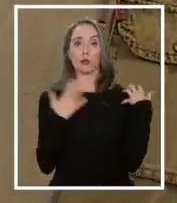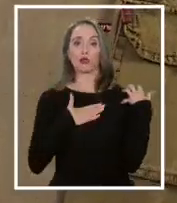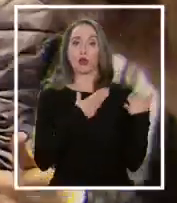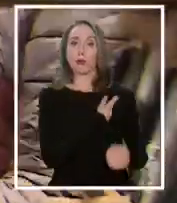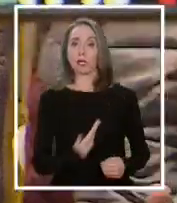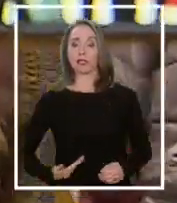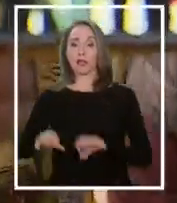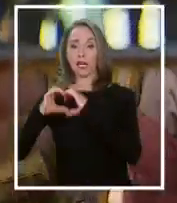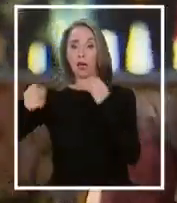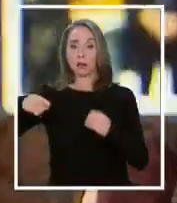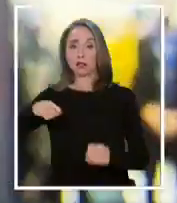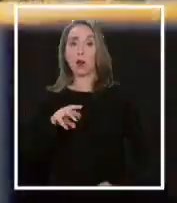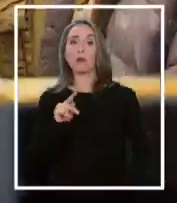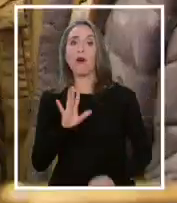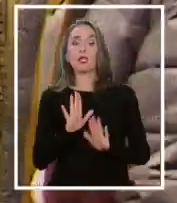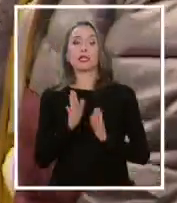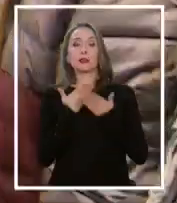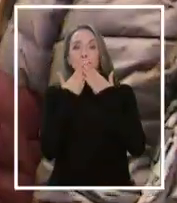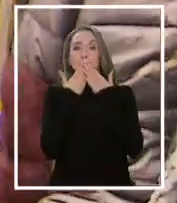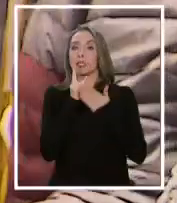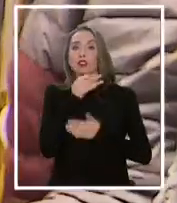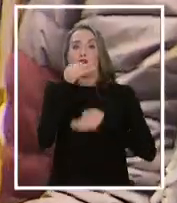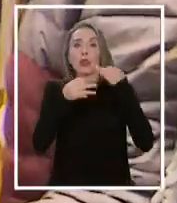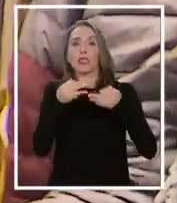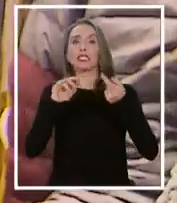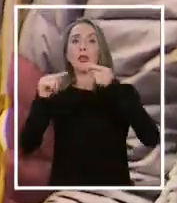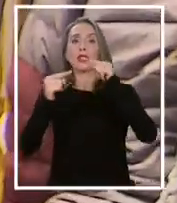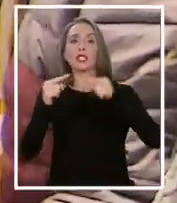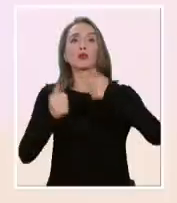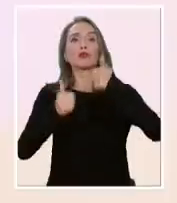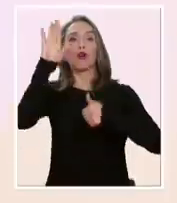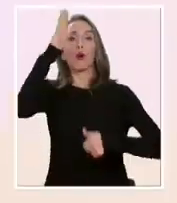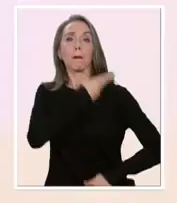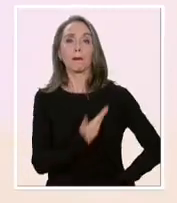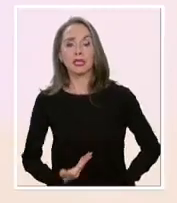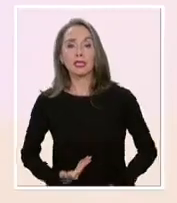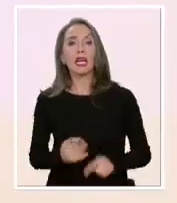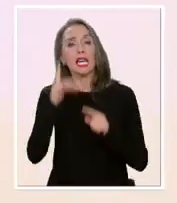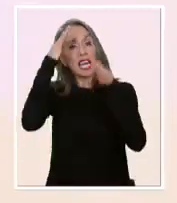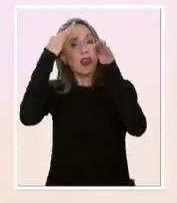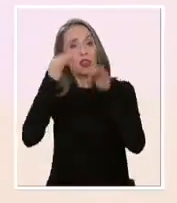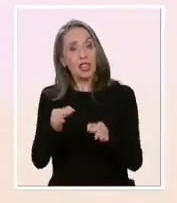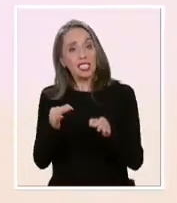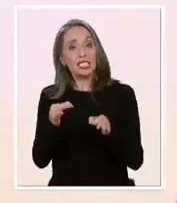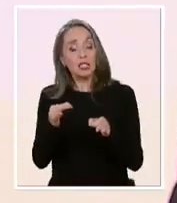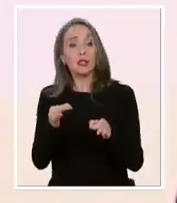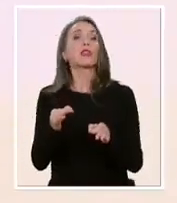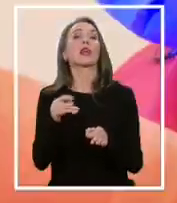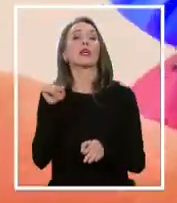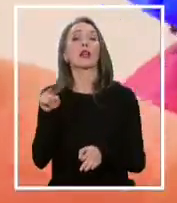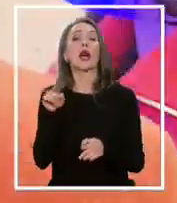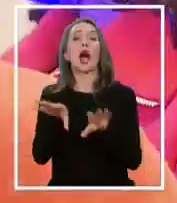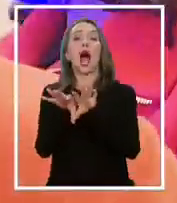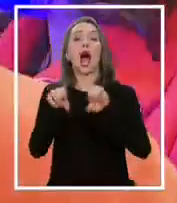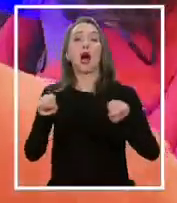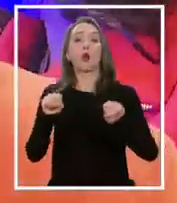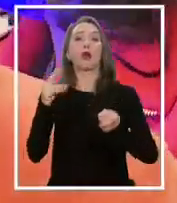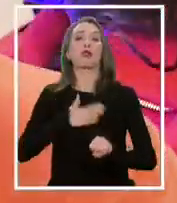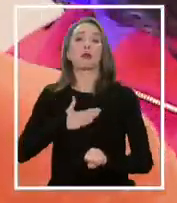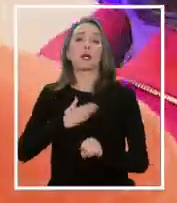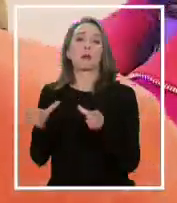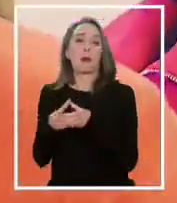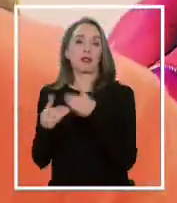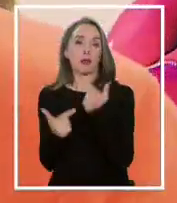presidente al senado pero usted ha evitado entrar en el debate presidencial señalando que cualquier definición de ese tipo será tomada según se ha acordado por su